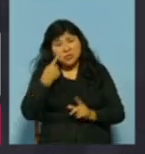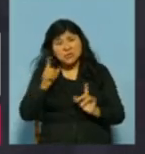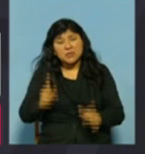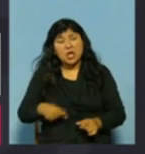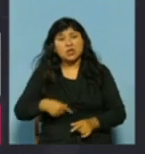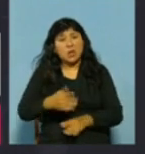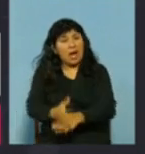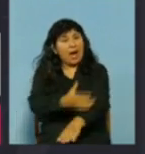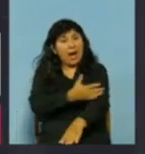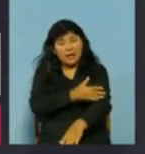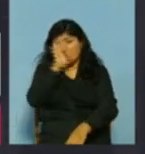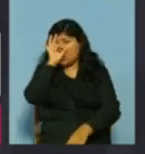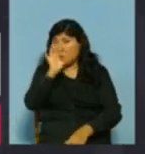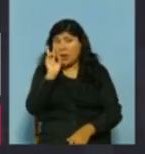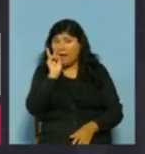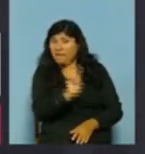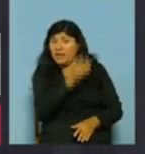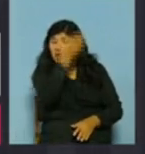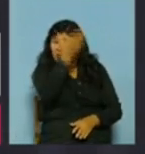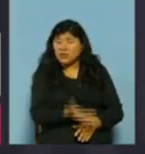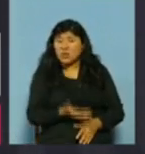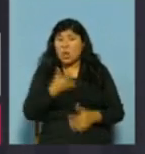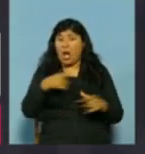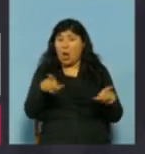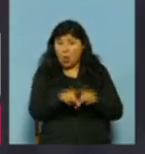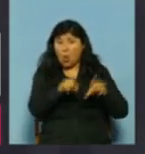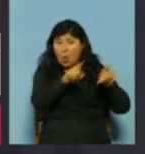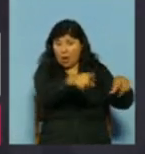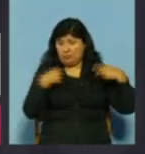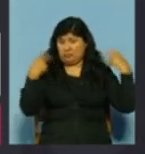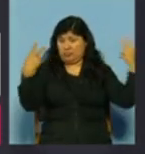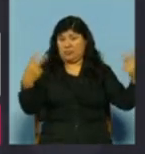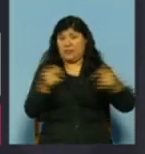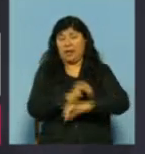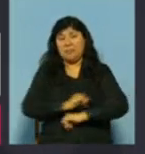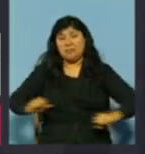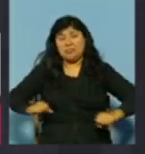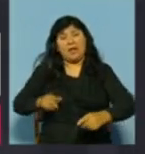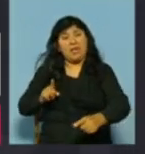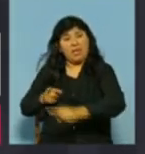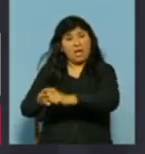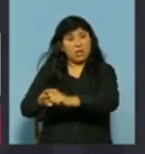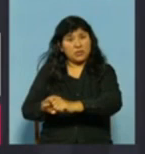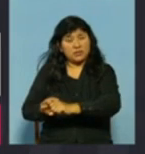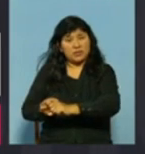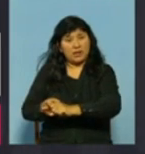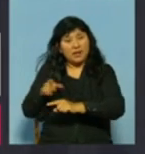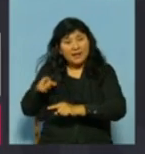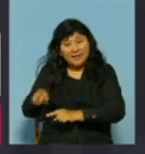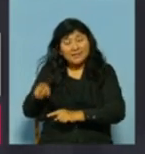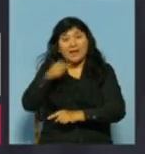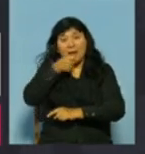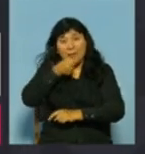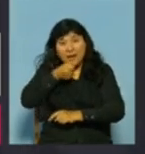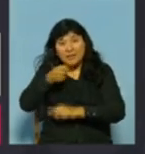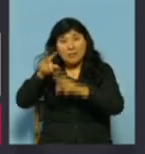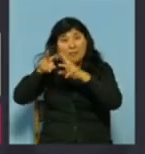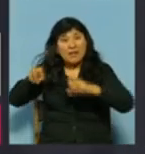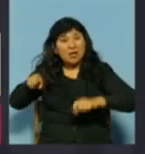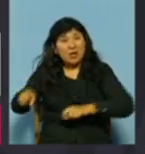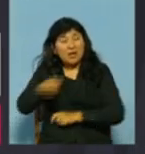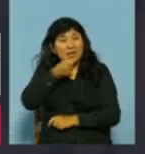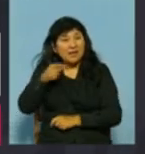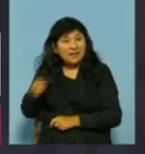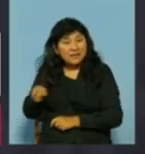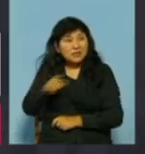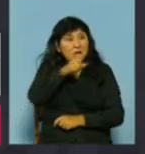justicia actuar así, de responder a una investigación periodística